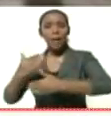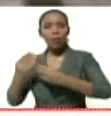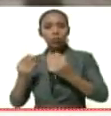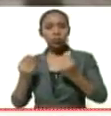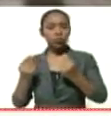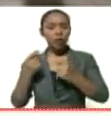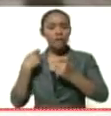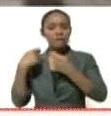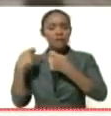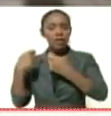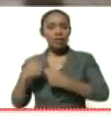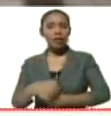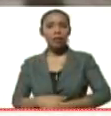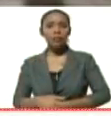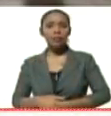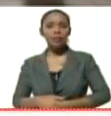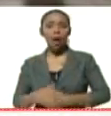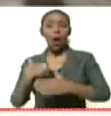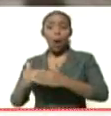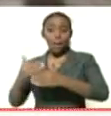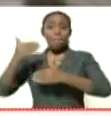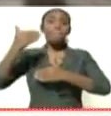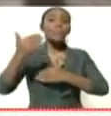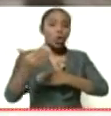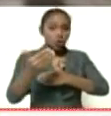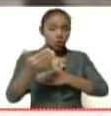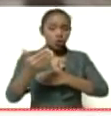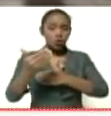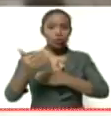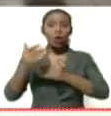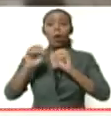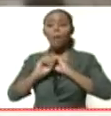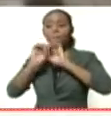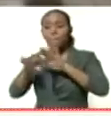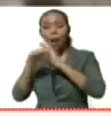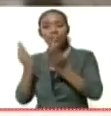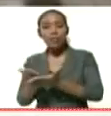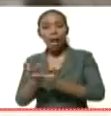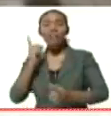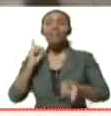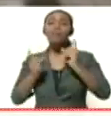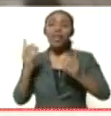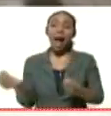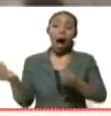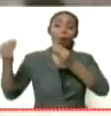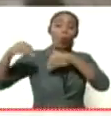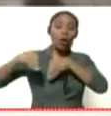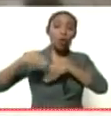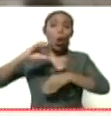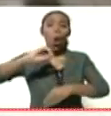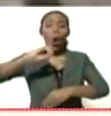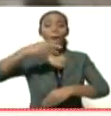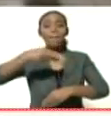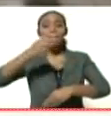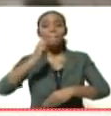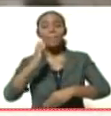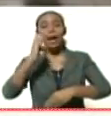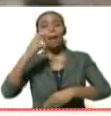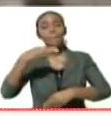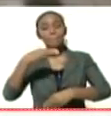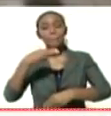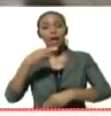económica y financiera post pandemia va a depender del acuerdo OPEP Plus, que le